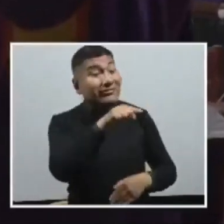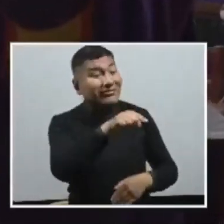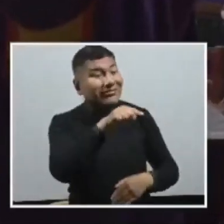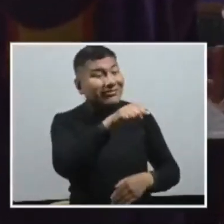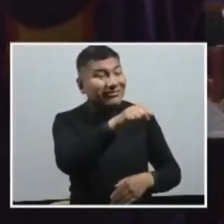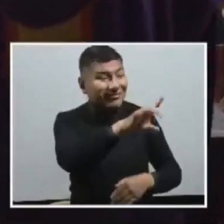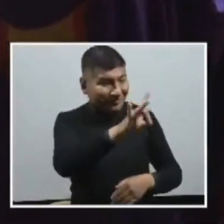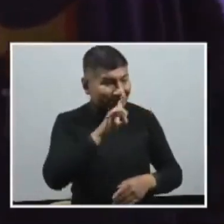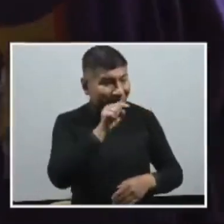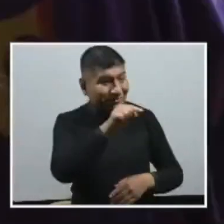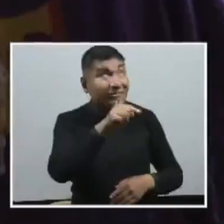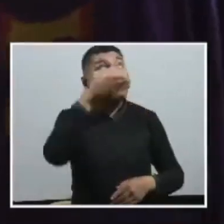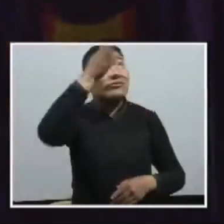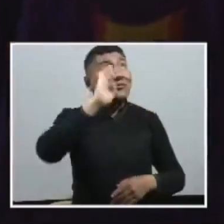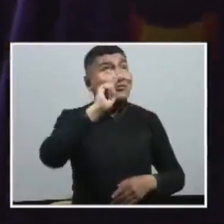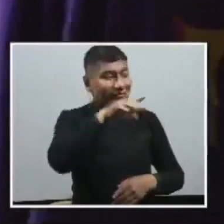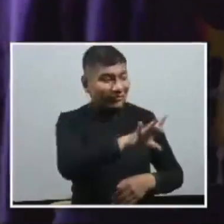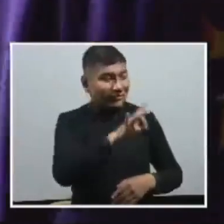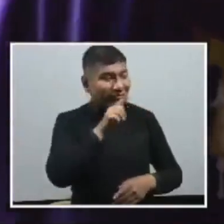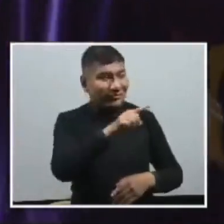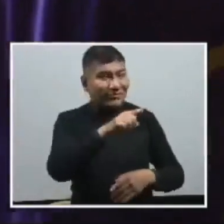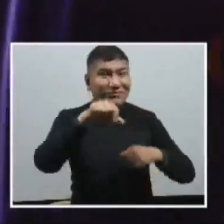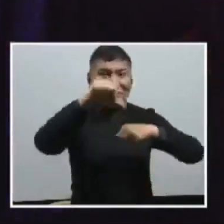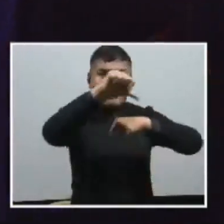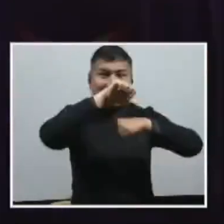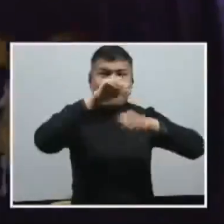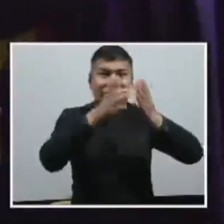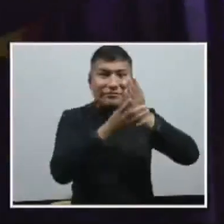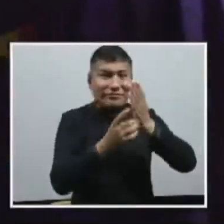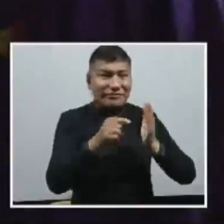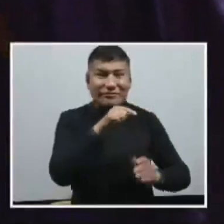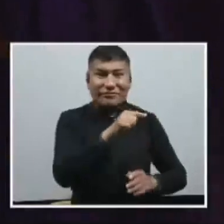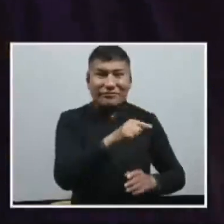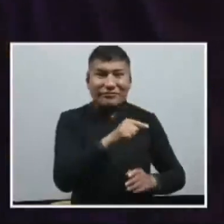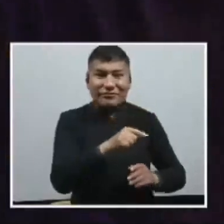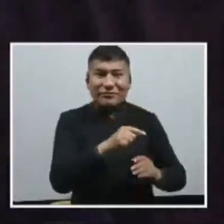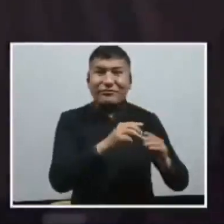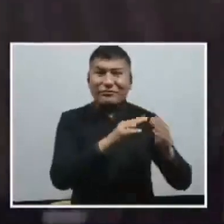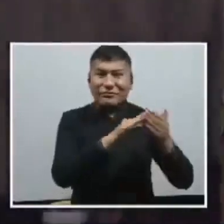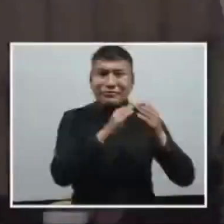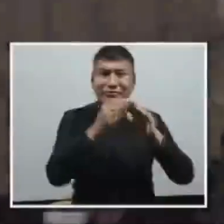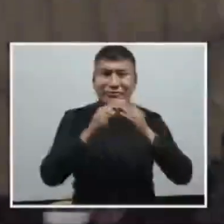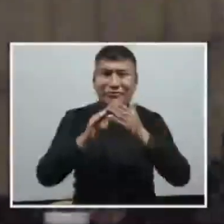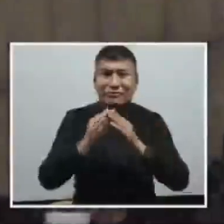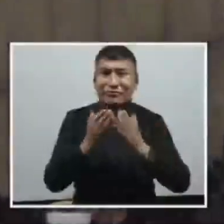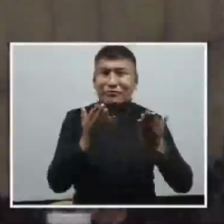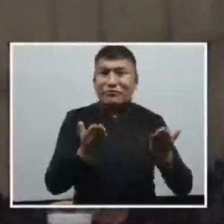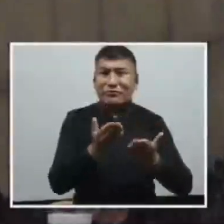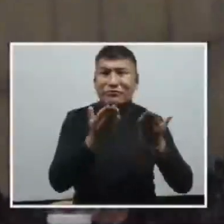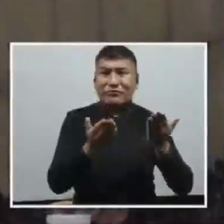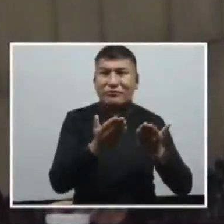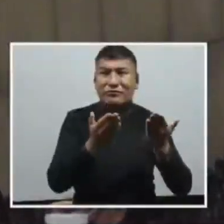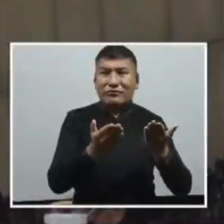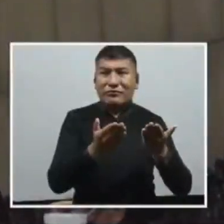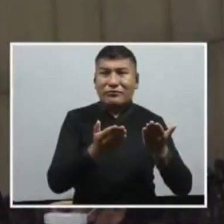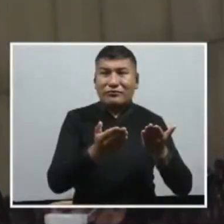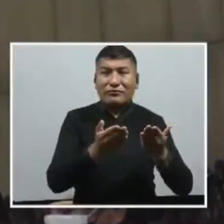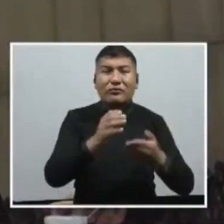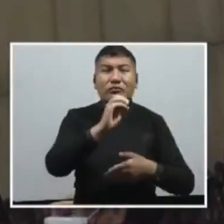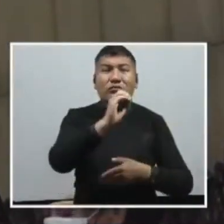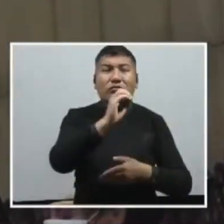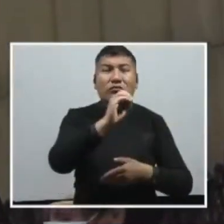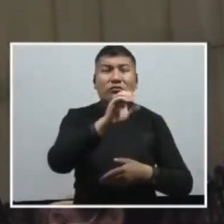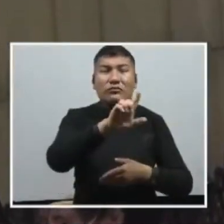Le unge Samuel, echa el cuerno. Es interesante este simbolismo también del cuerno, donde está el óleo. El óleo